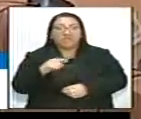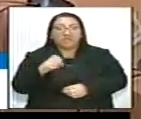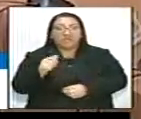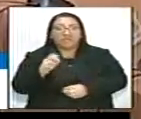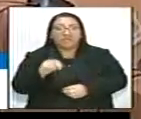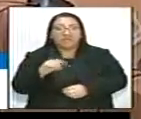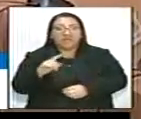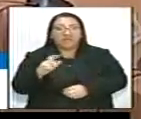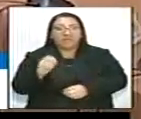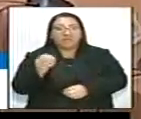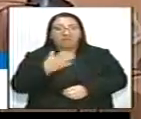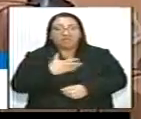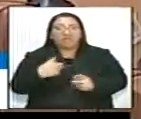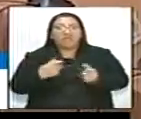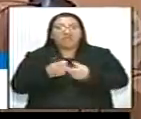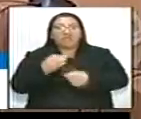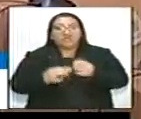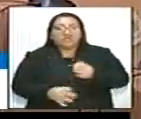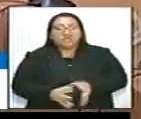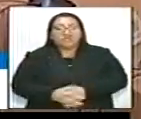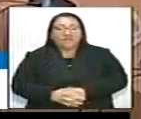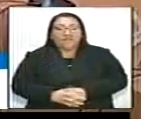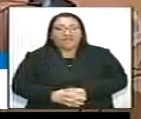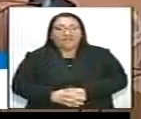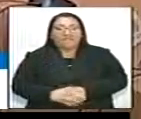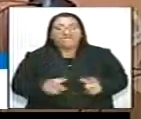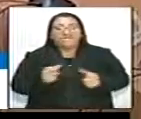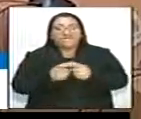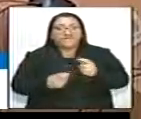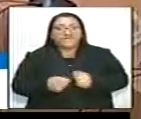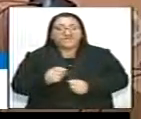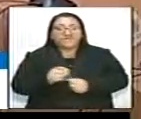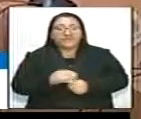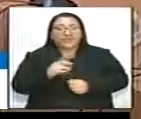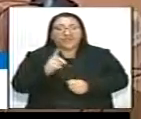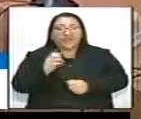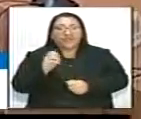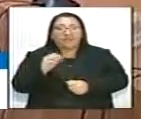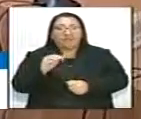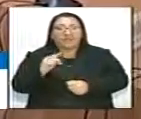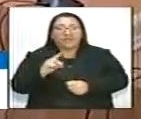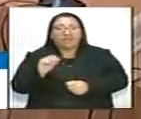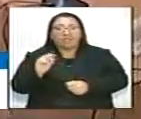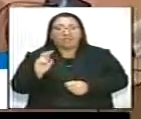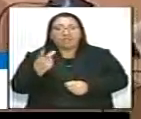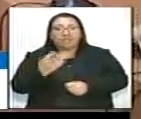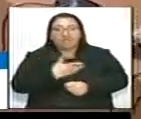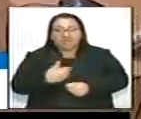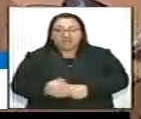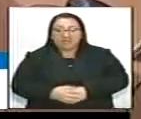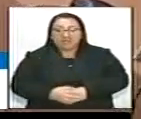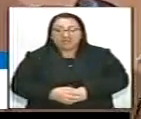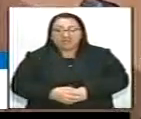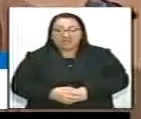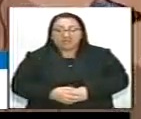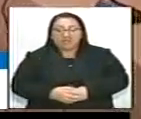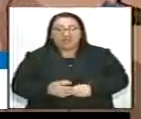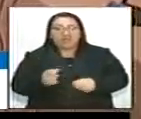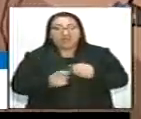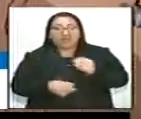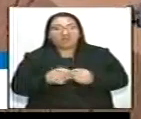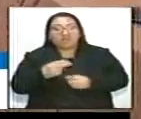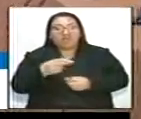Moisés Guiapianto como presidente, al congresista Carlos Domínguez Herrera como vicepresidente y a la